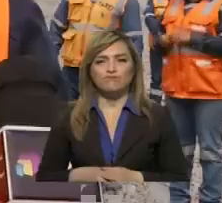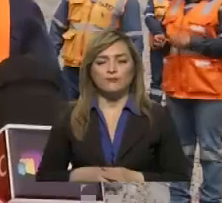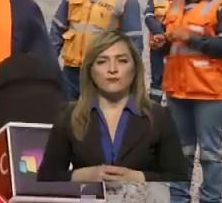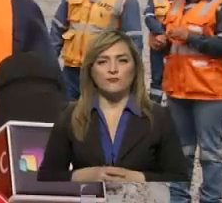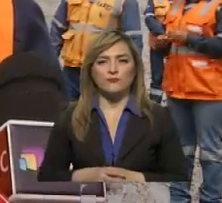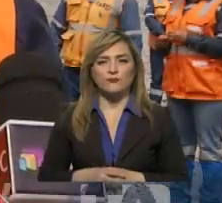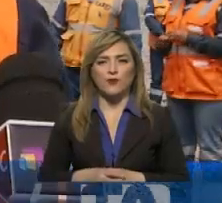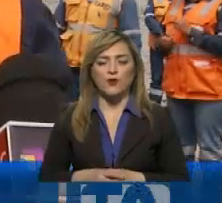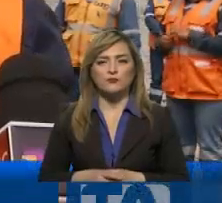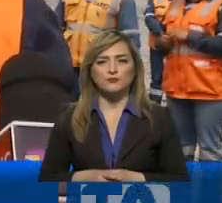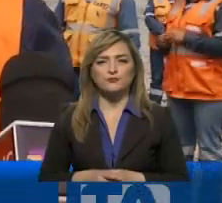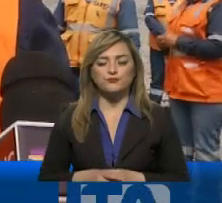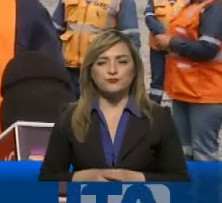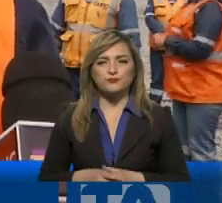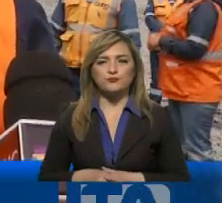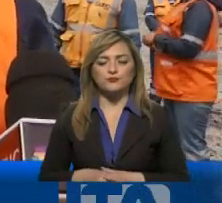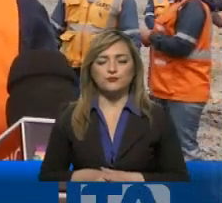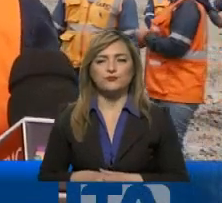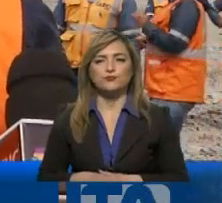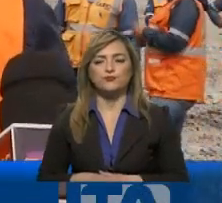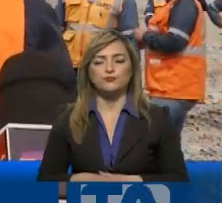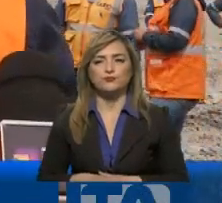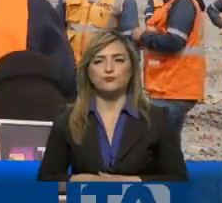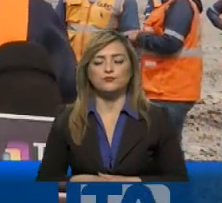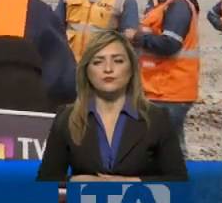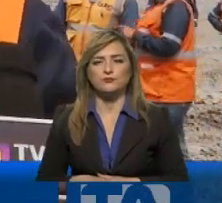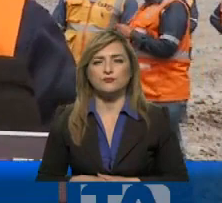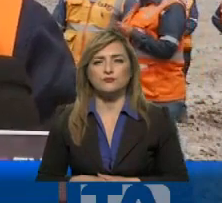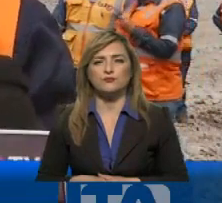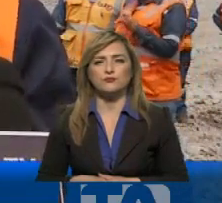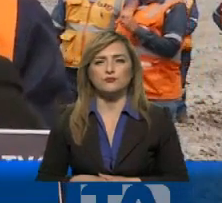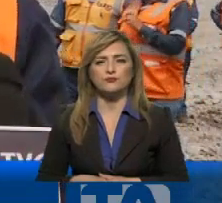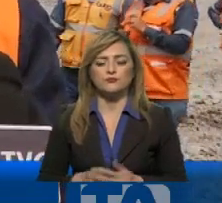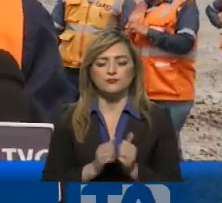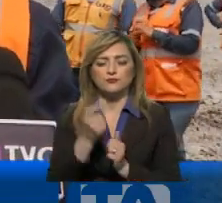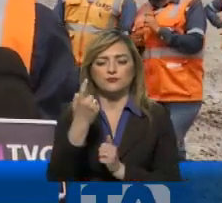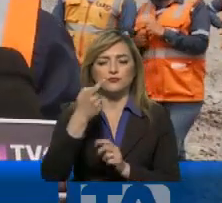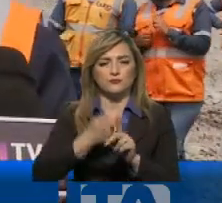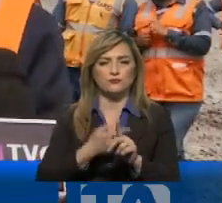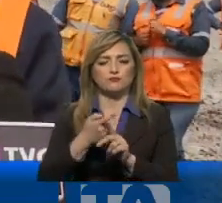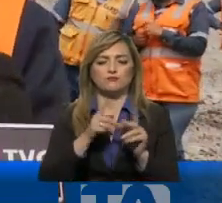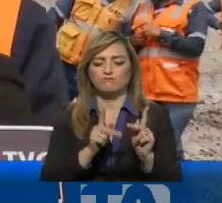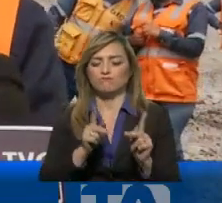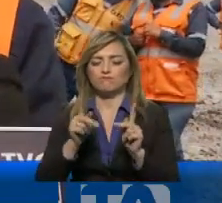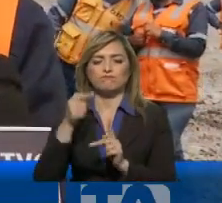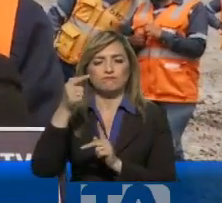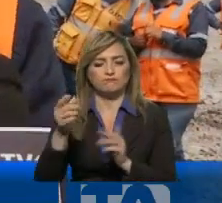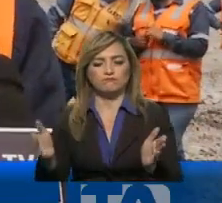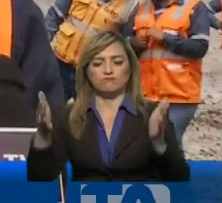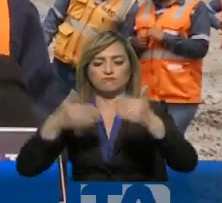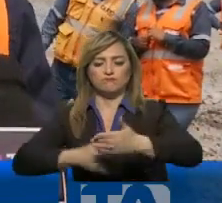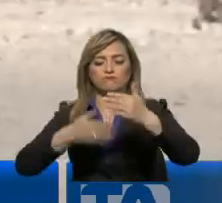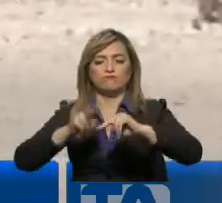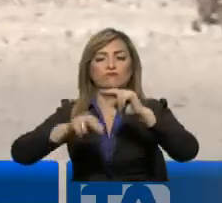evidenciando es que de aquí vamos a tener aproximadamente unos 11 meses para que esté listo el próximo cubeto, el